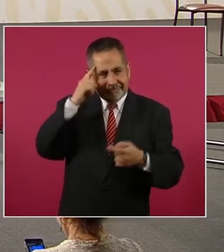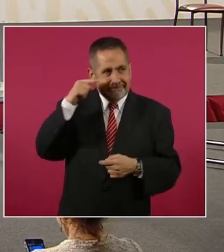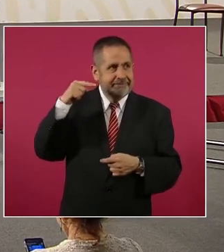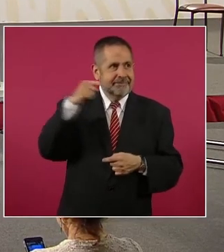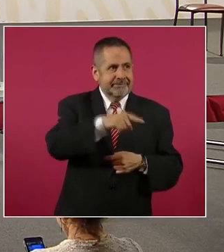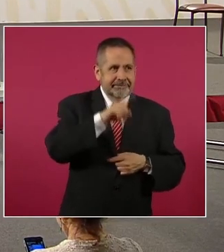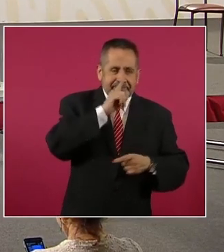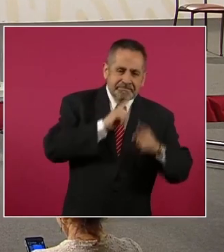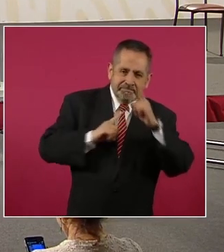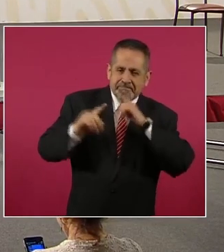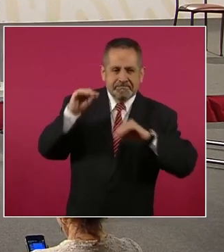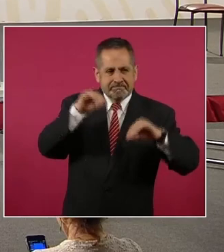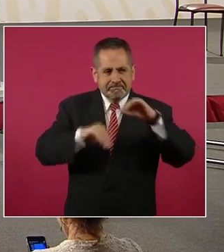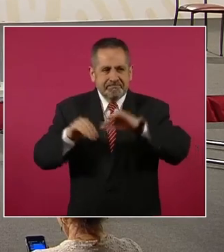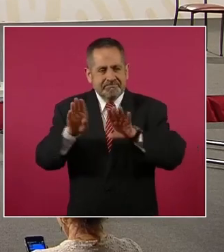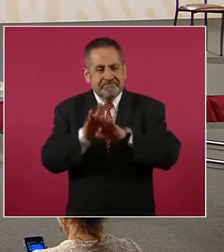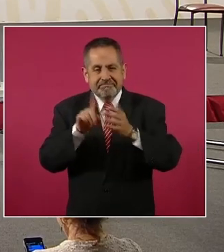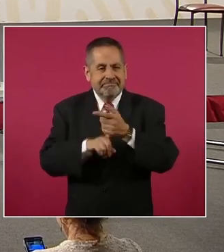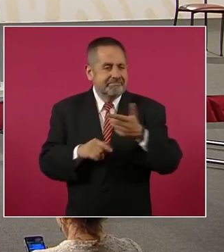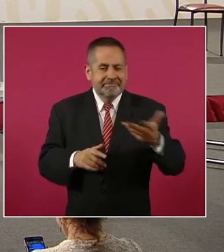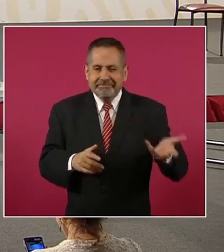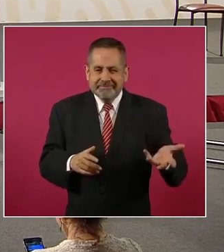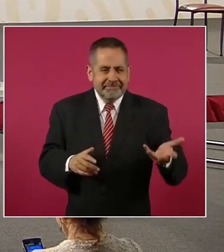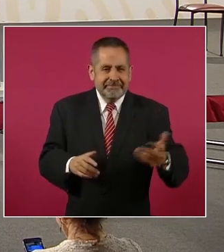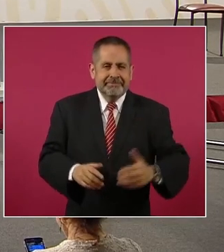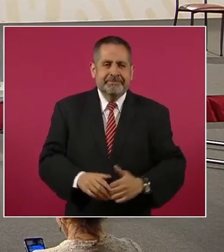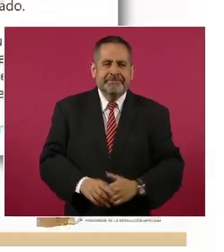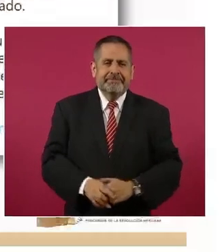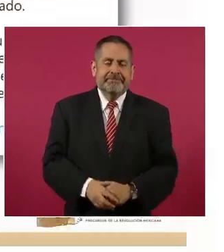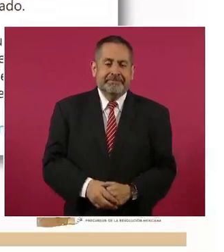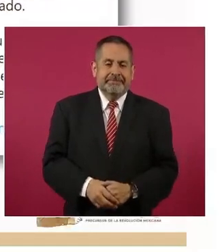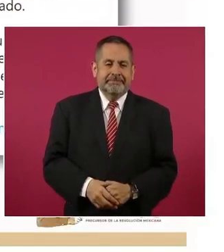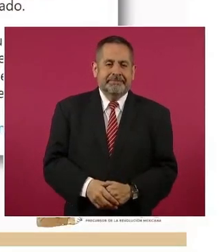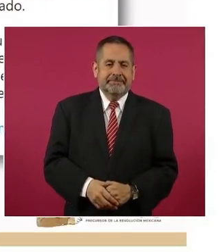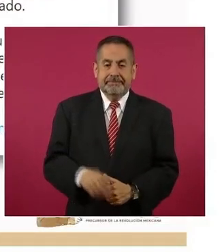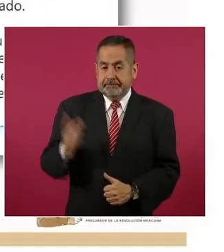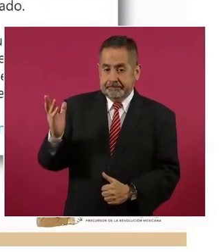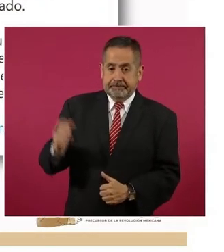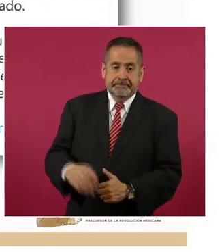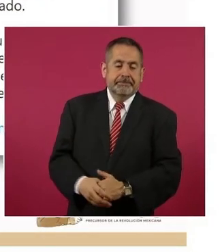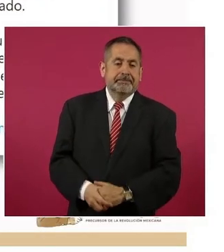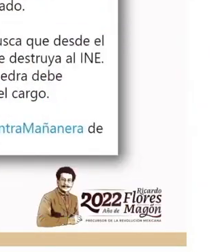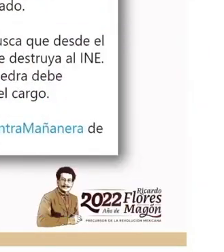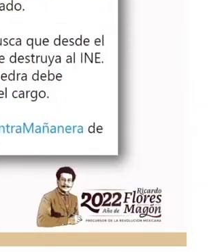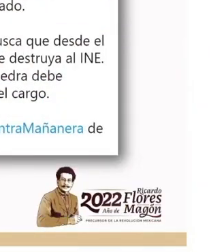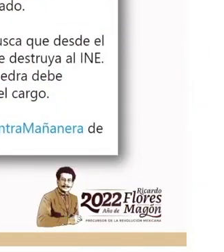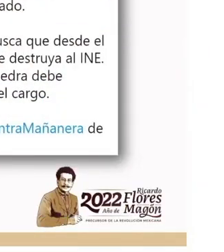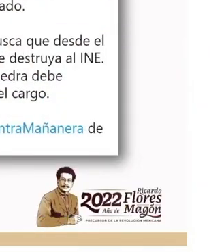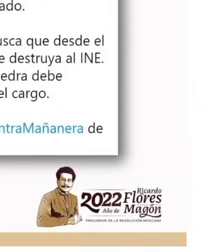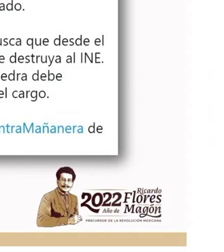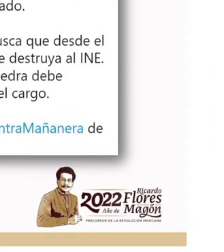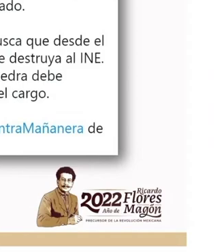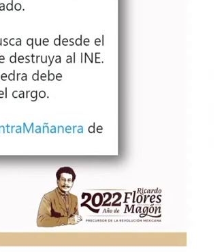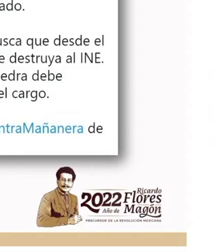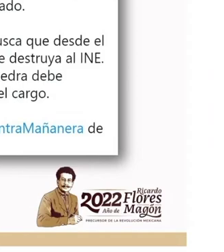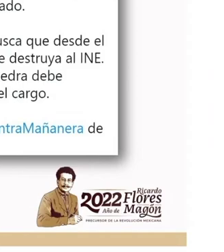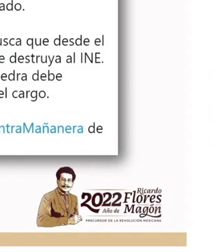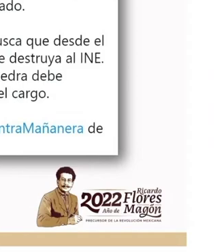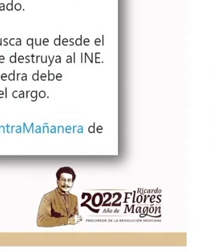las calumnias de la oposición. Vamos con la siguiente, por favor.